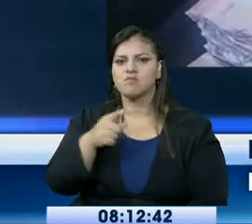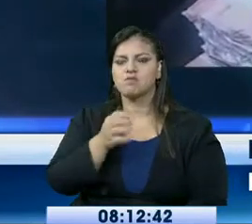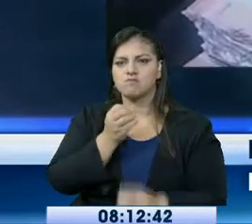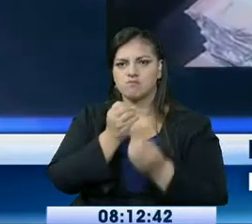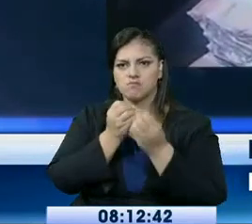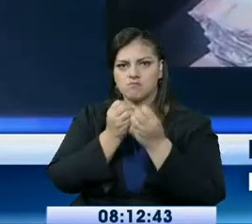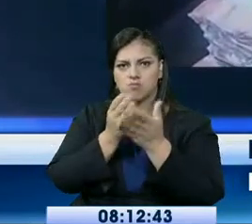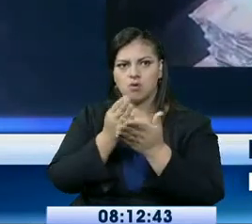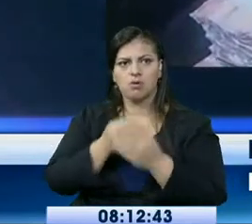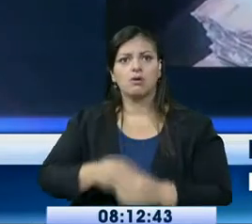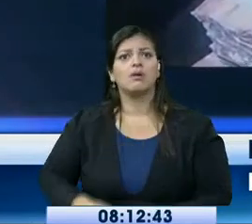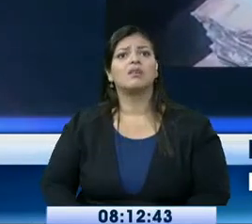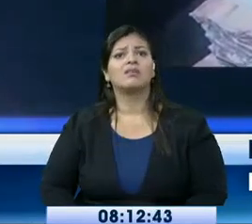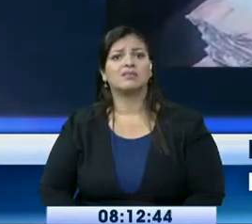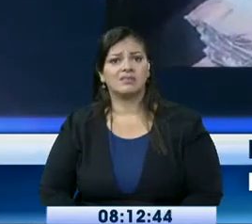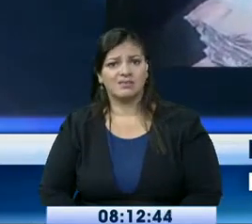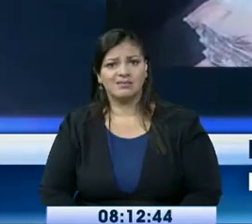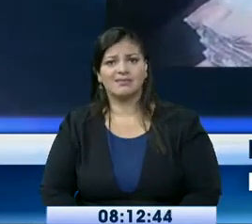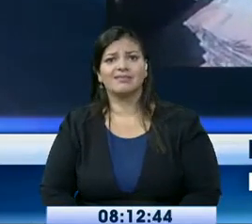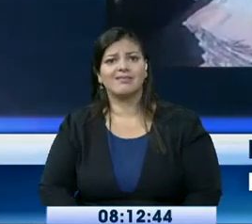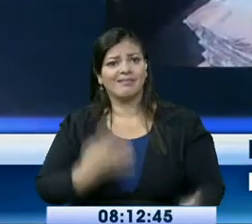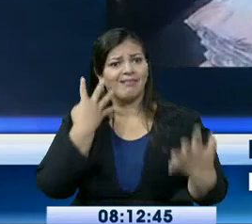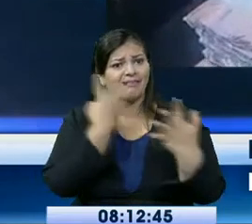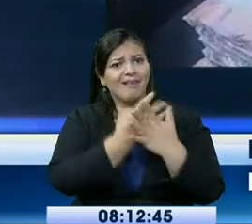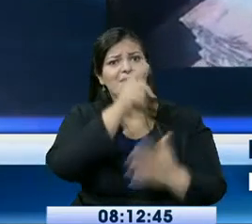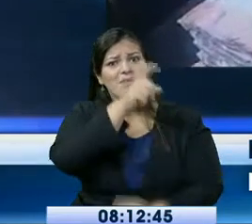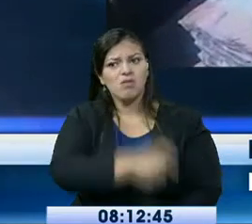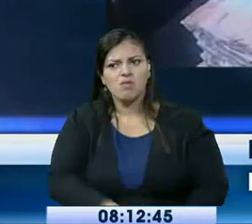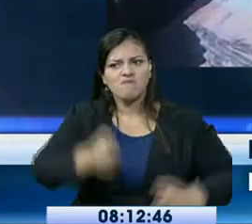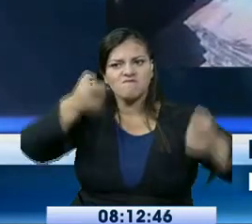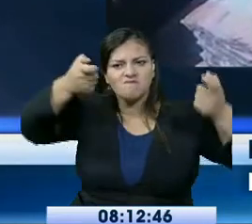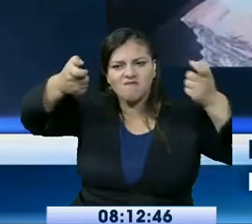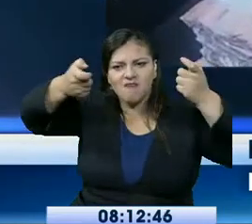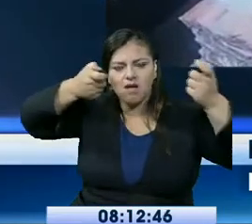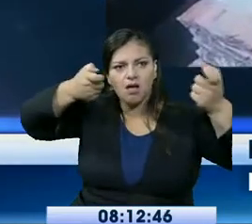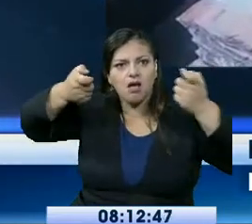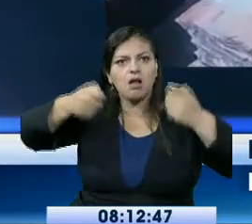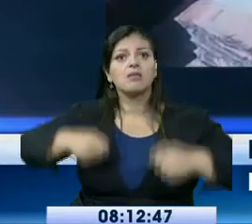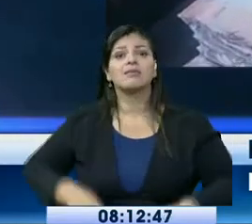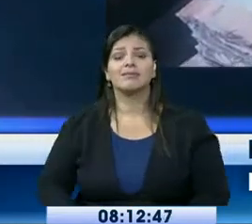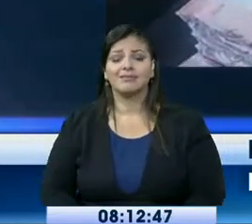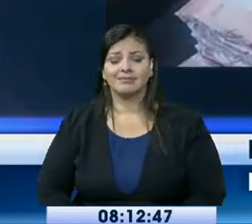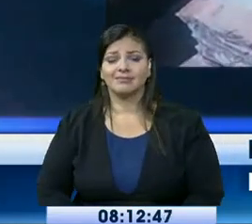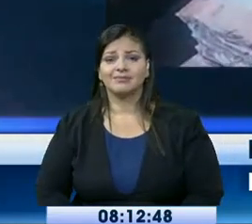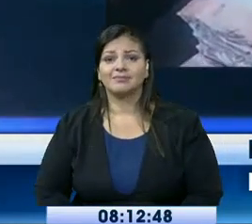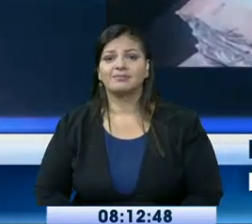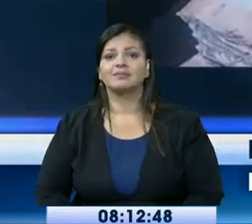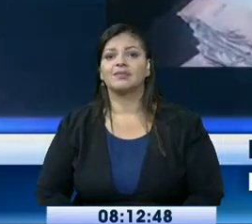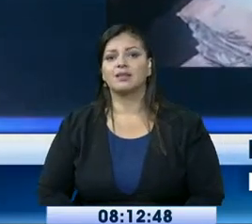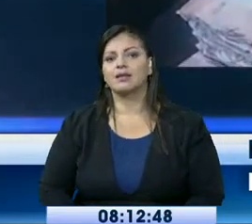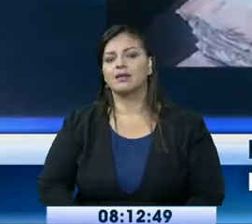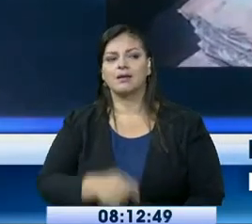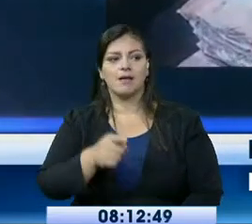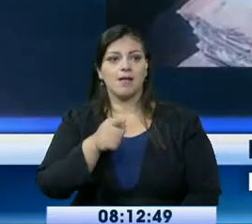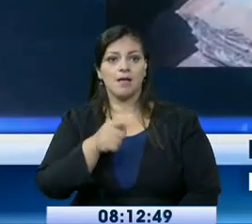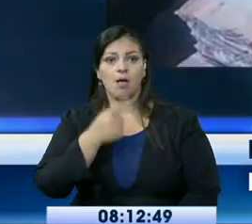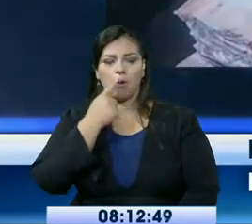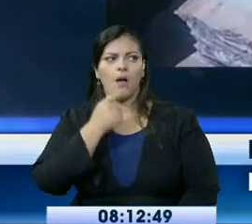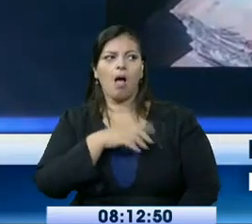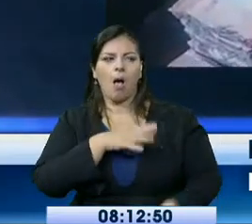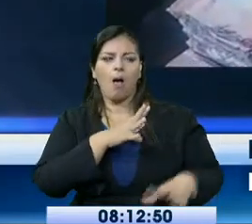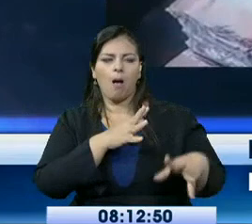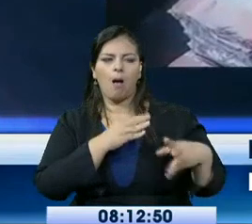con reclusos del centro de rehabilitación social de Quevedo. Entonces se están realizando las